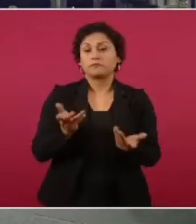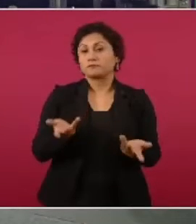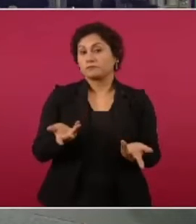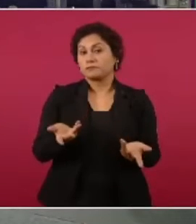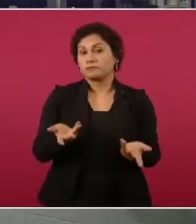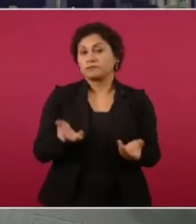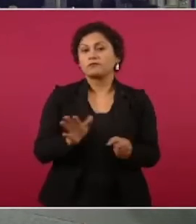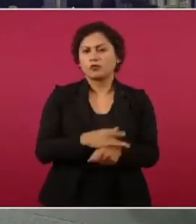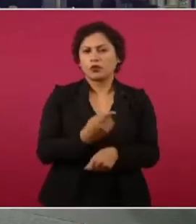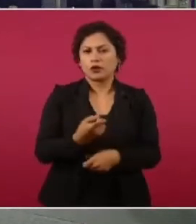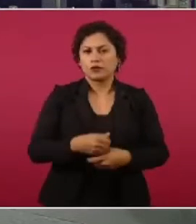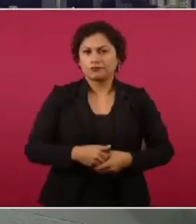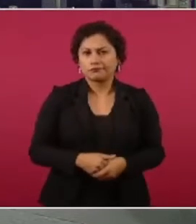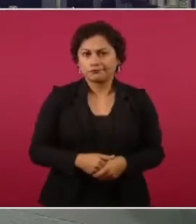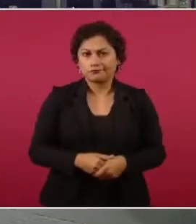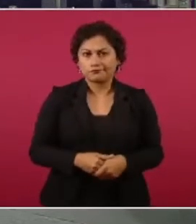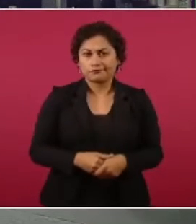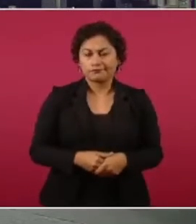porque pues